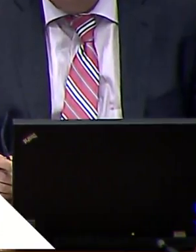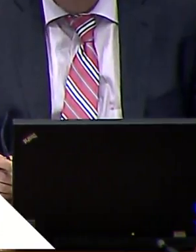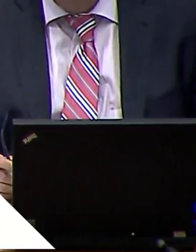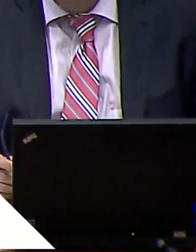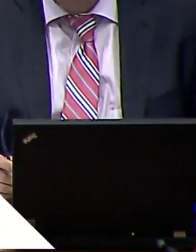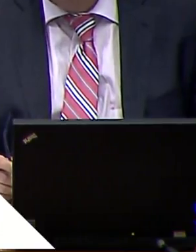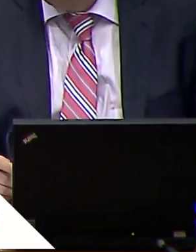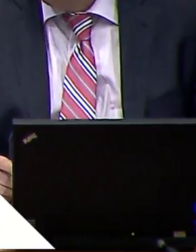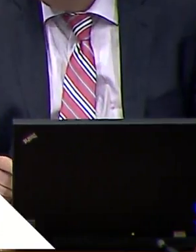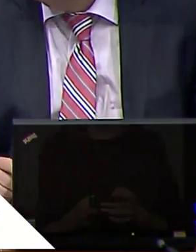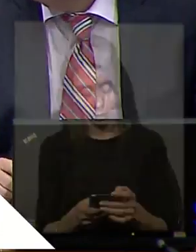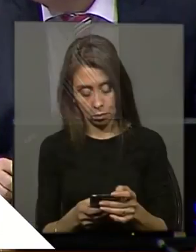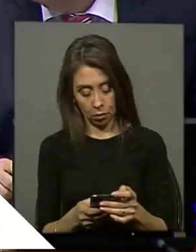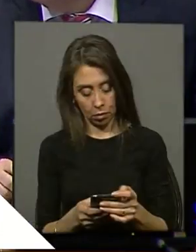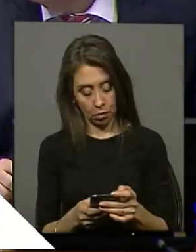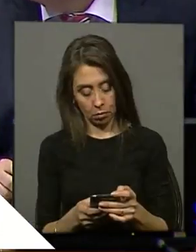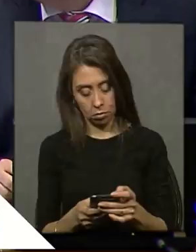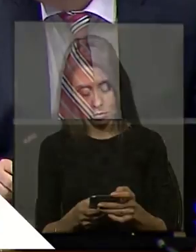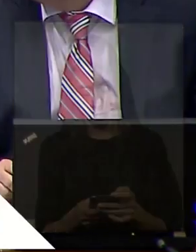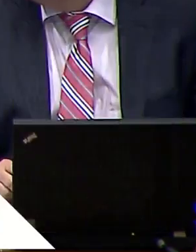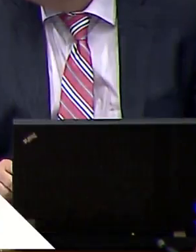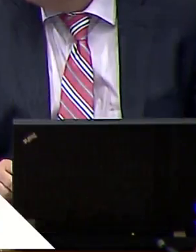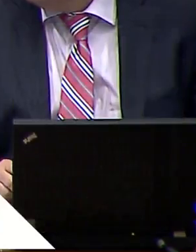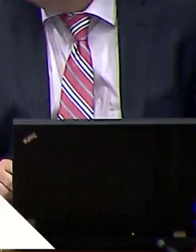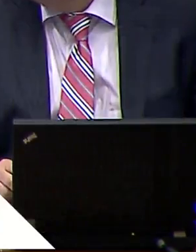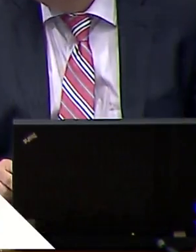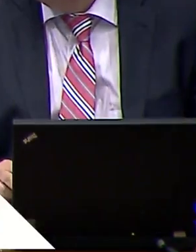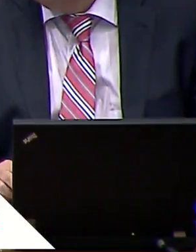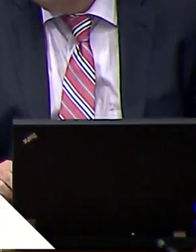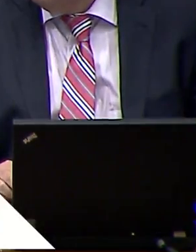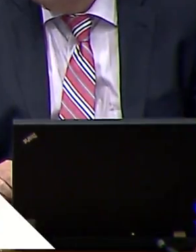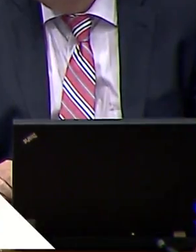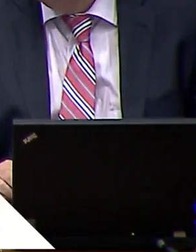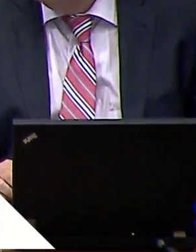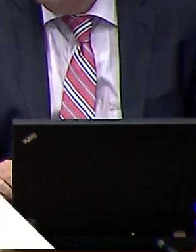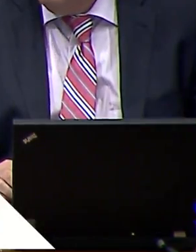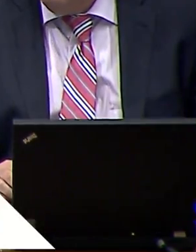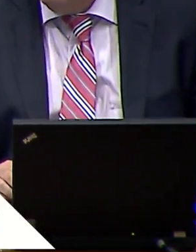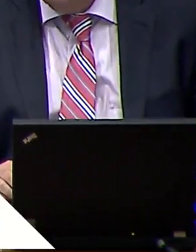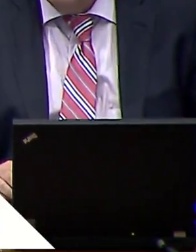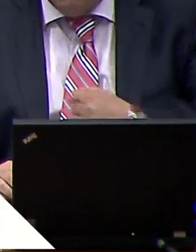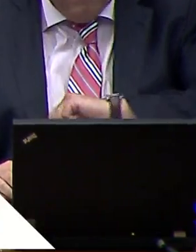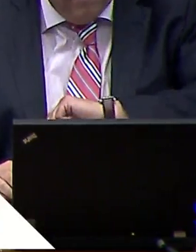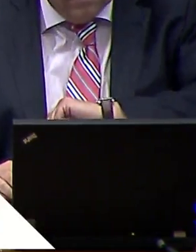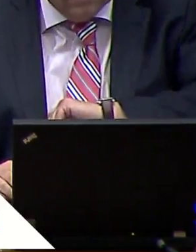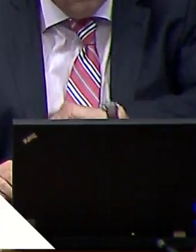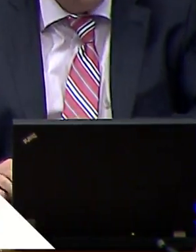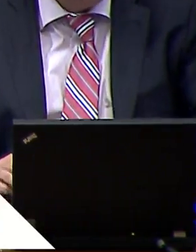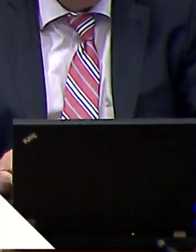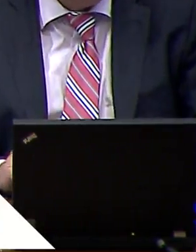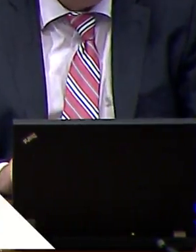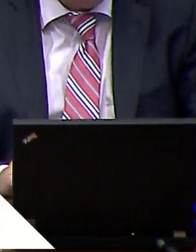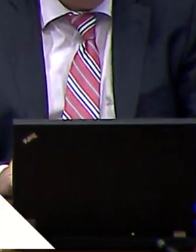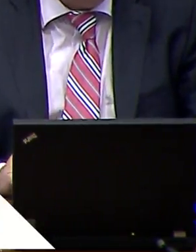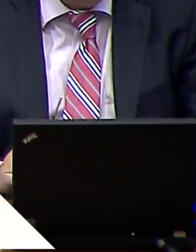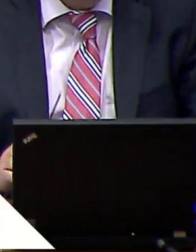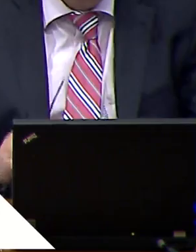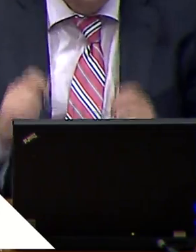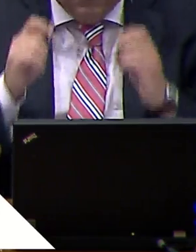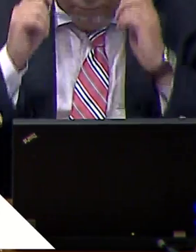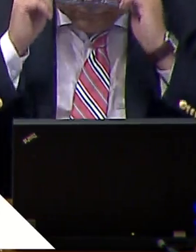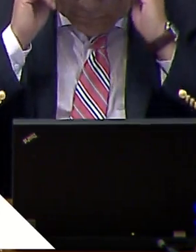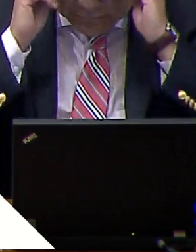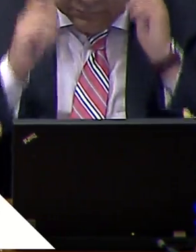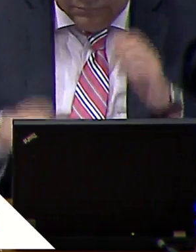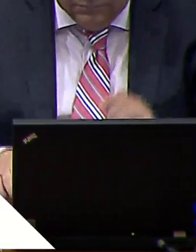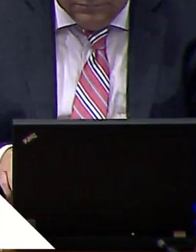patrias que todos los parlamentarios nos pueden acompañar a la una en punto retomamos para proceder a ver los proyectos de resolución y las